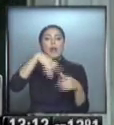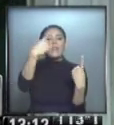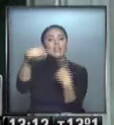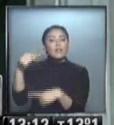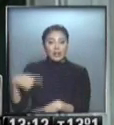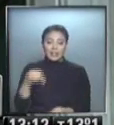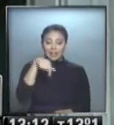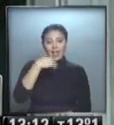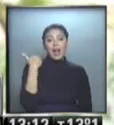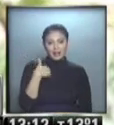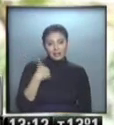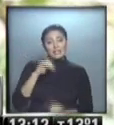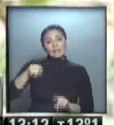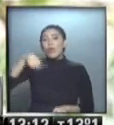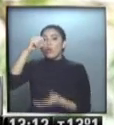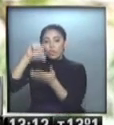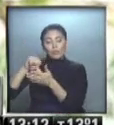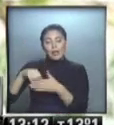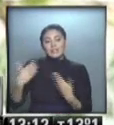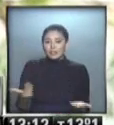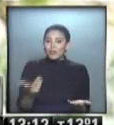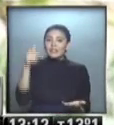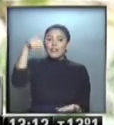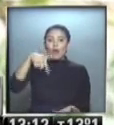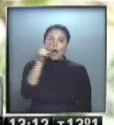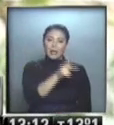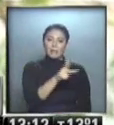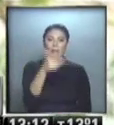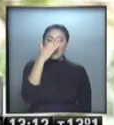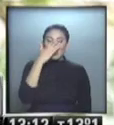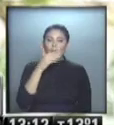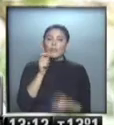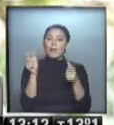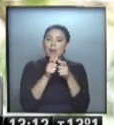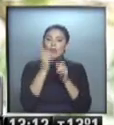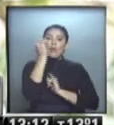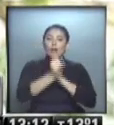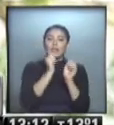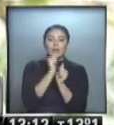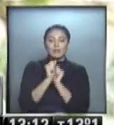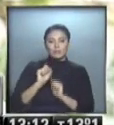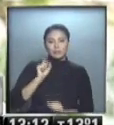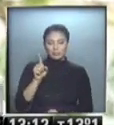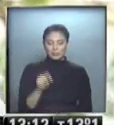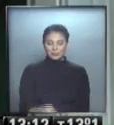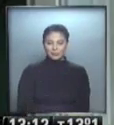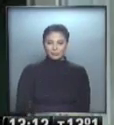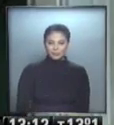no sólo en la argentina así que la vida de quien hoy es el papá en la piel de rodrigo de la serna en una película de agregó